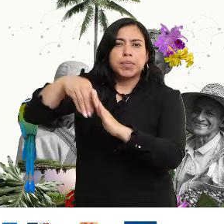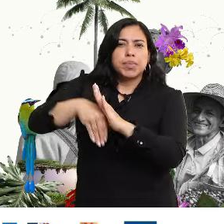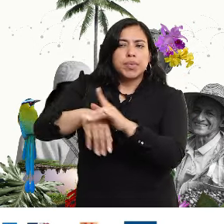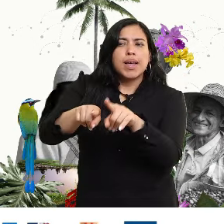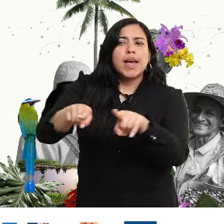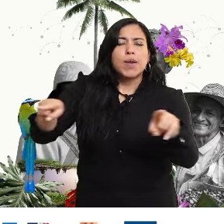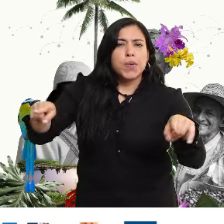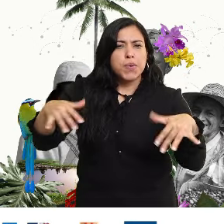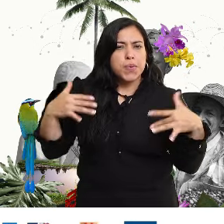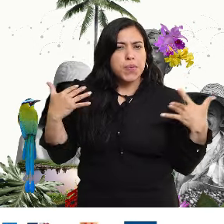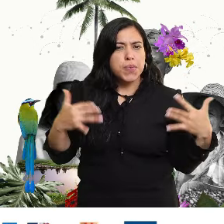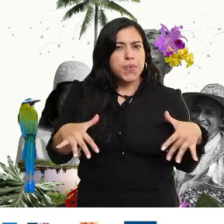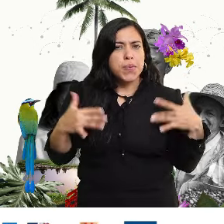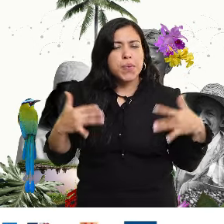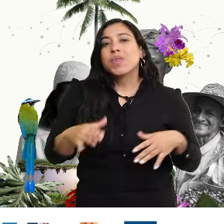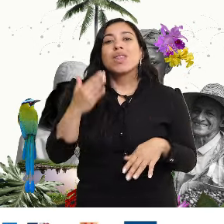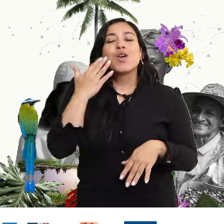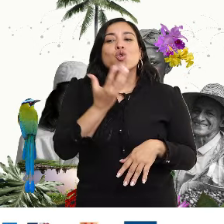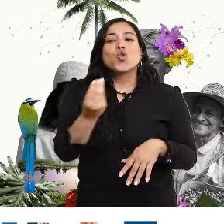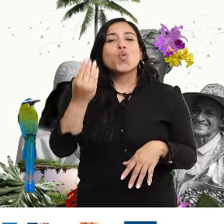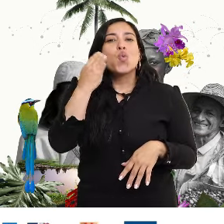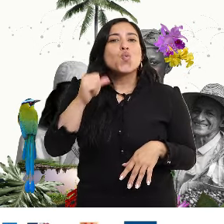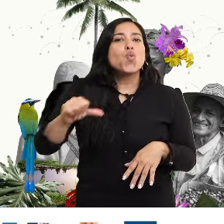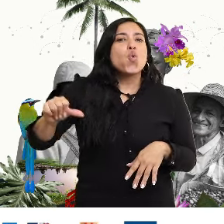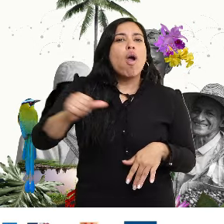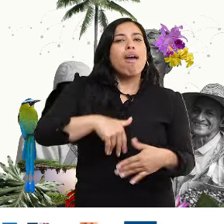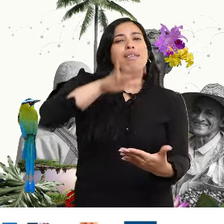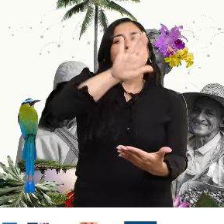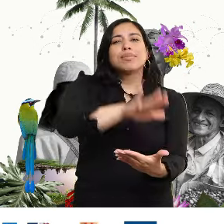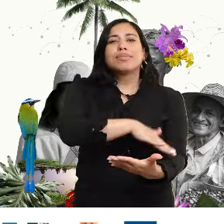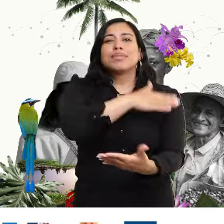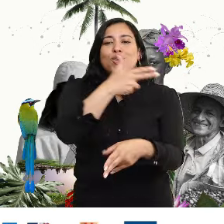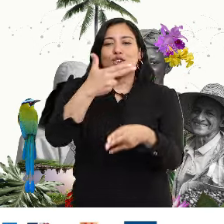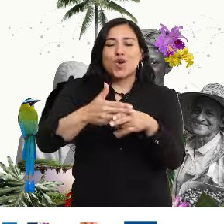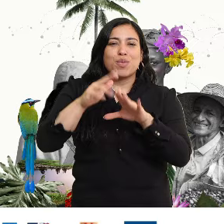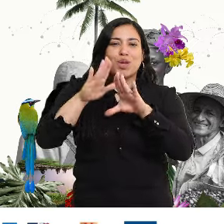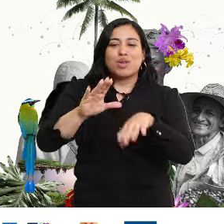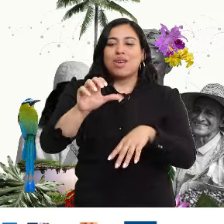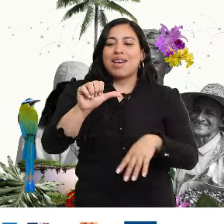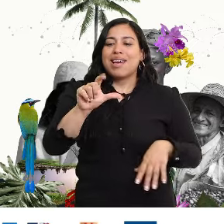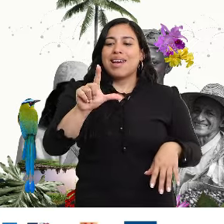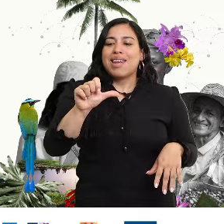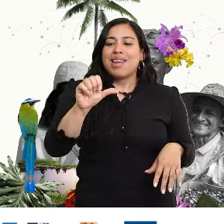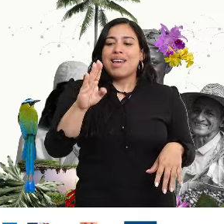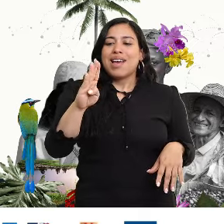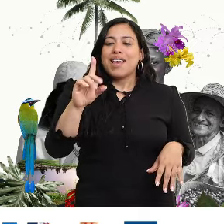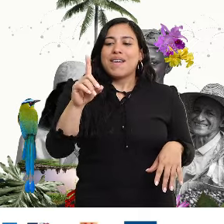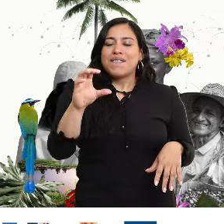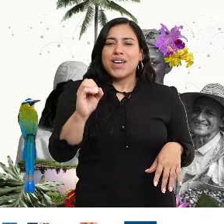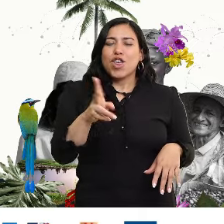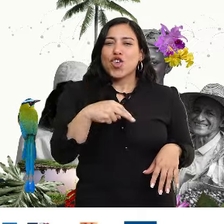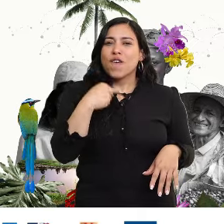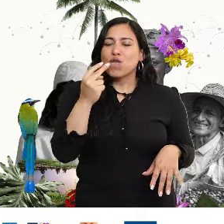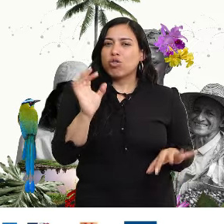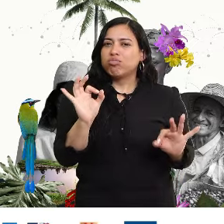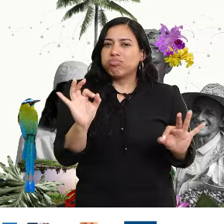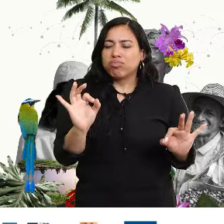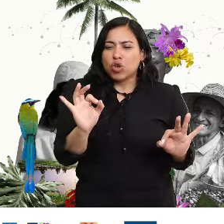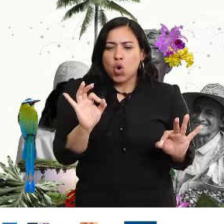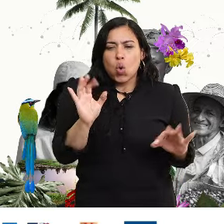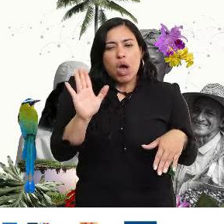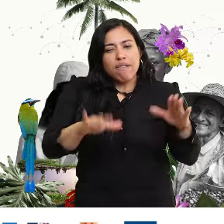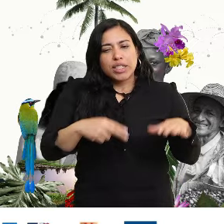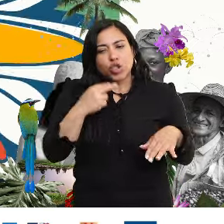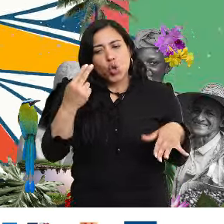ese canto de las mujeres era un alabado, y había un tono solemne, algo